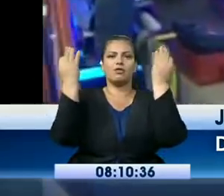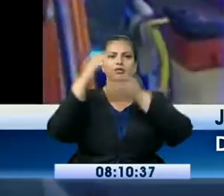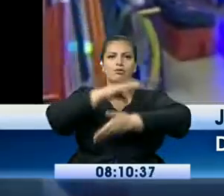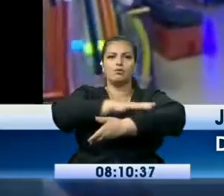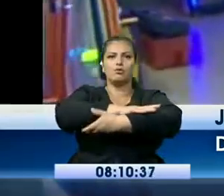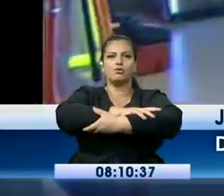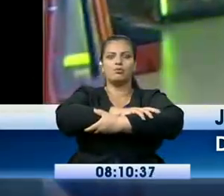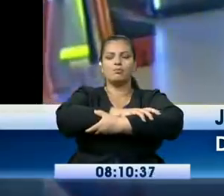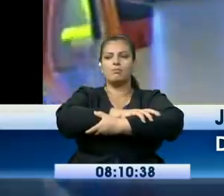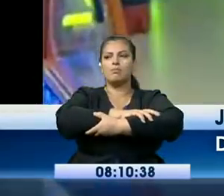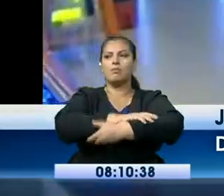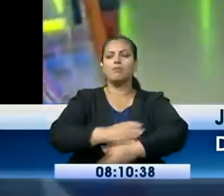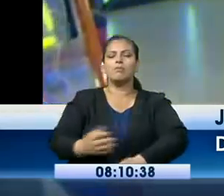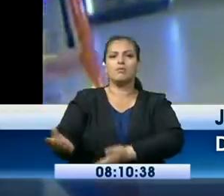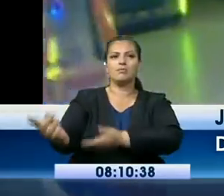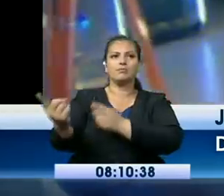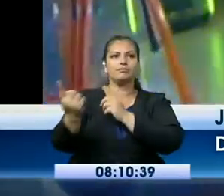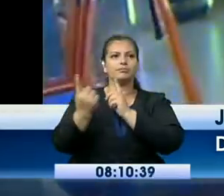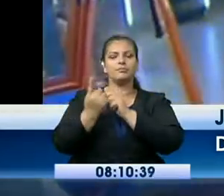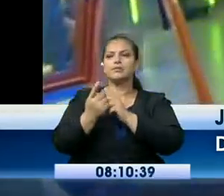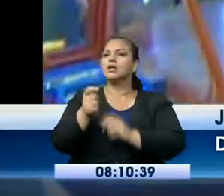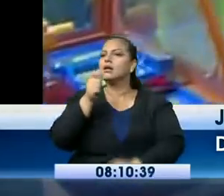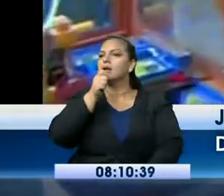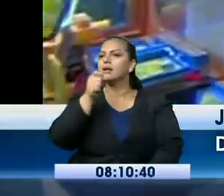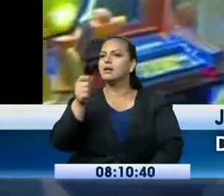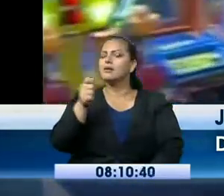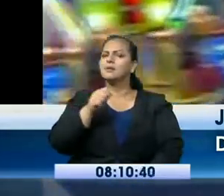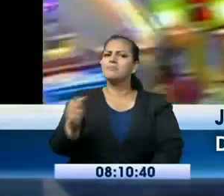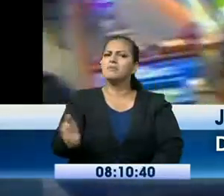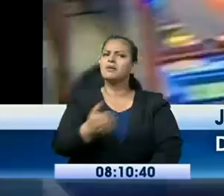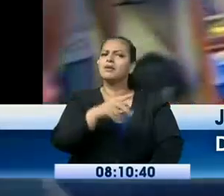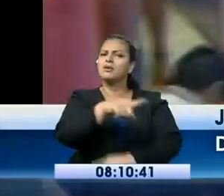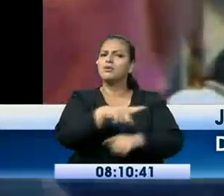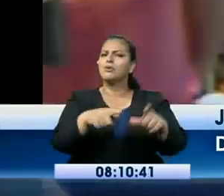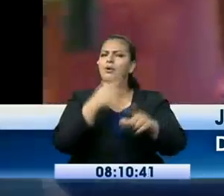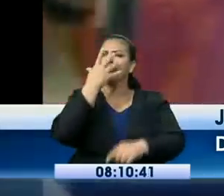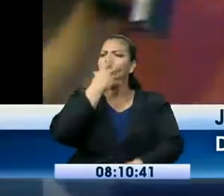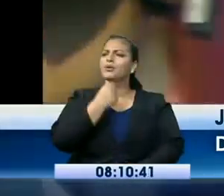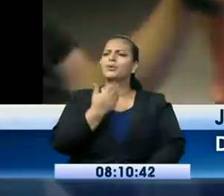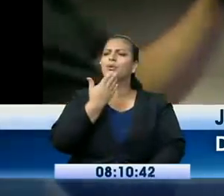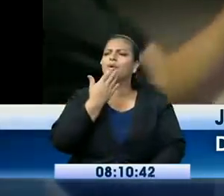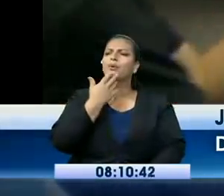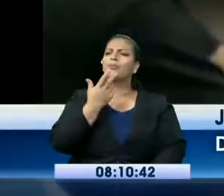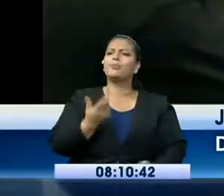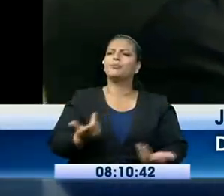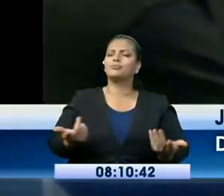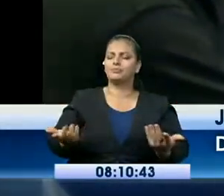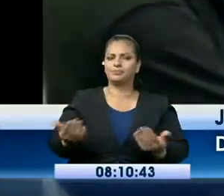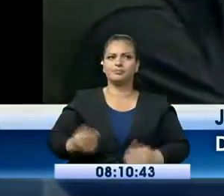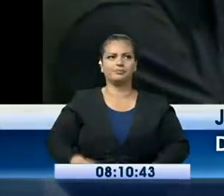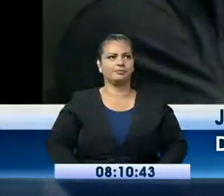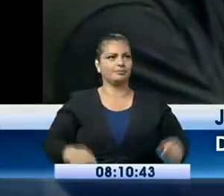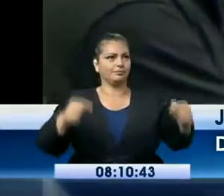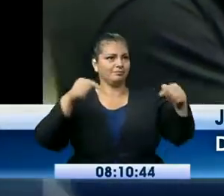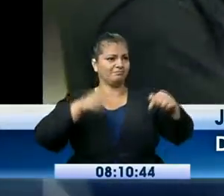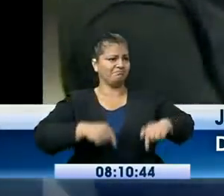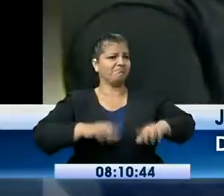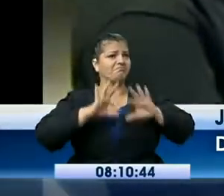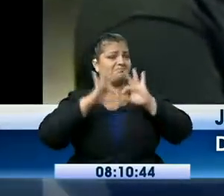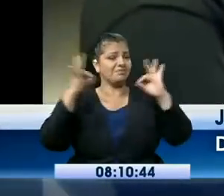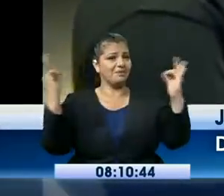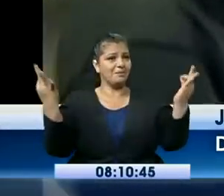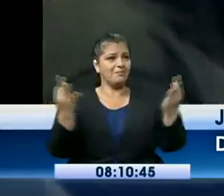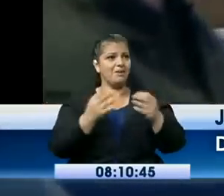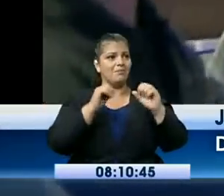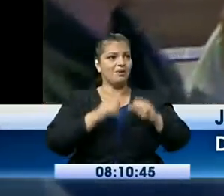personas de otros lugares tienen que venir a safari son bueno porque es un lugar entretenimiento familiar dónde van a disfrutar de varios